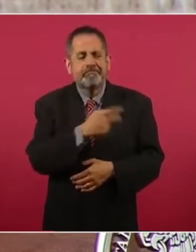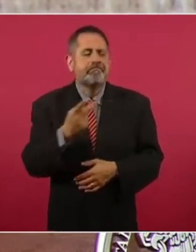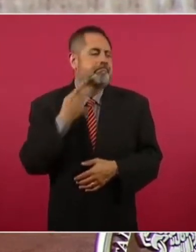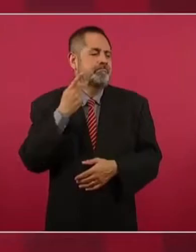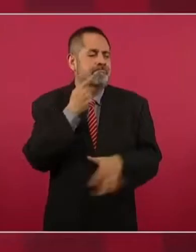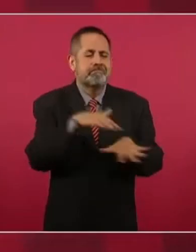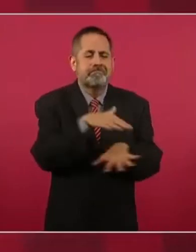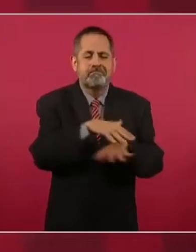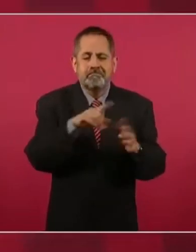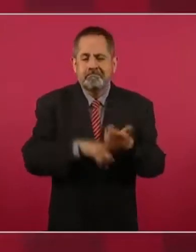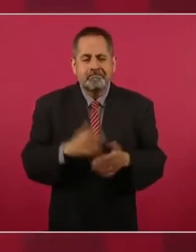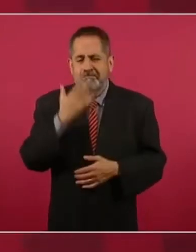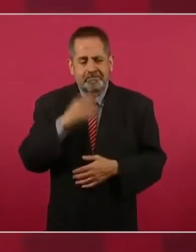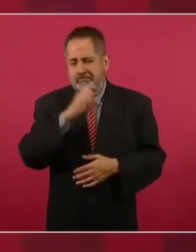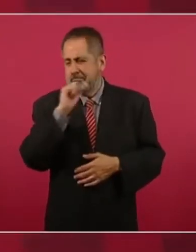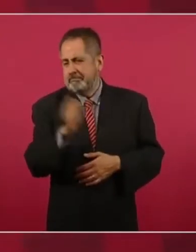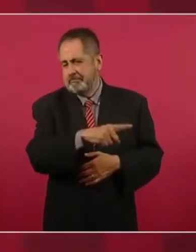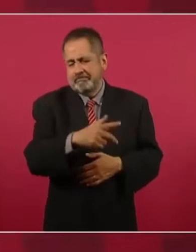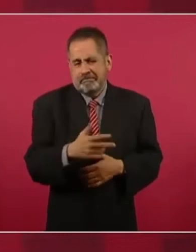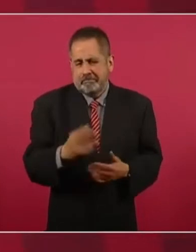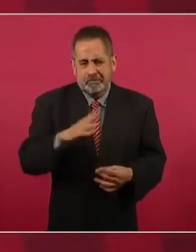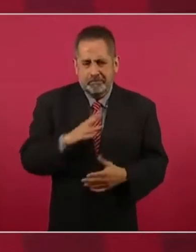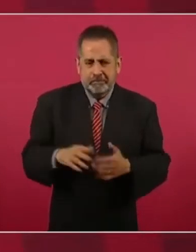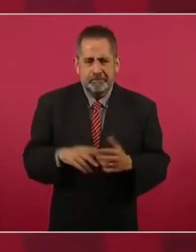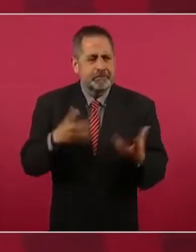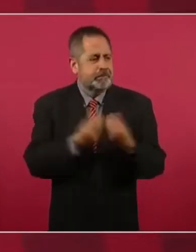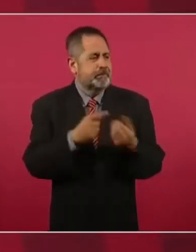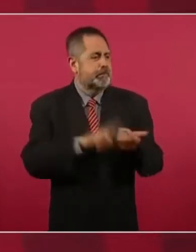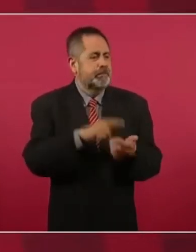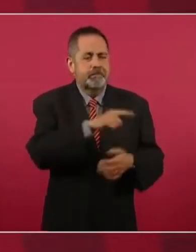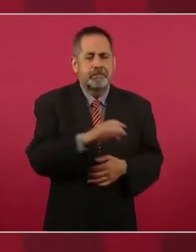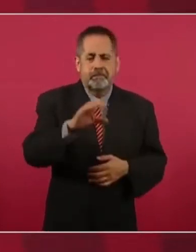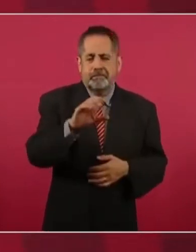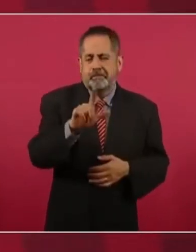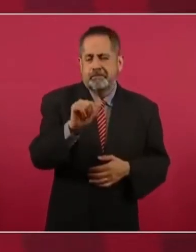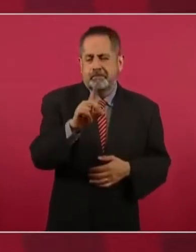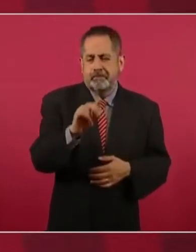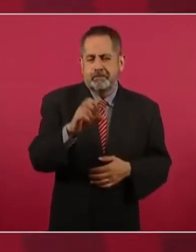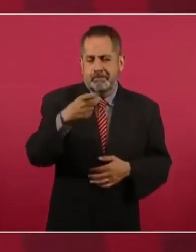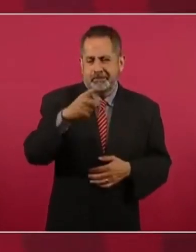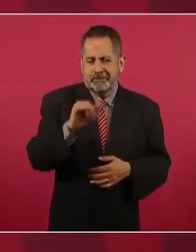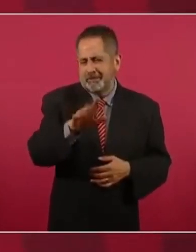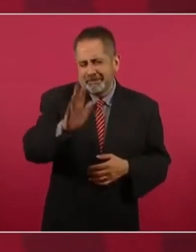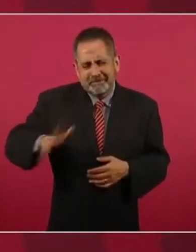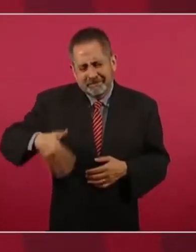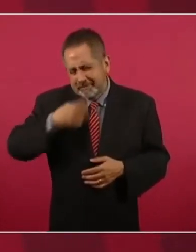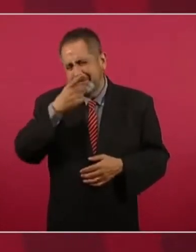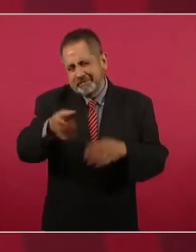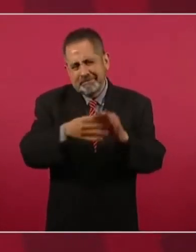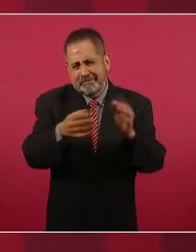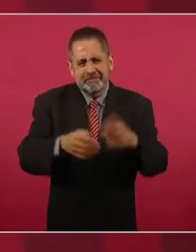de los mismos de aquí, de Claudio X González. Ya hablé